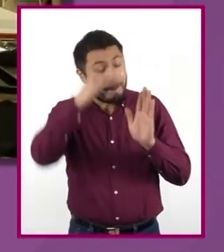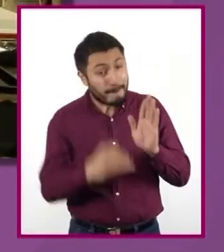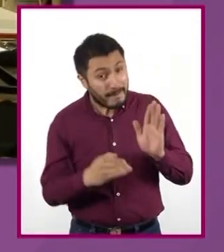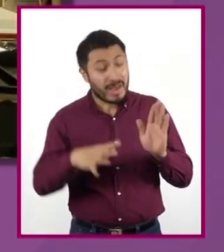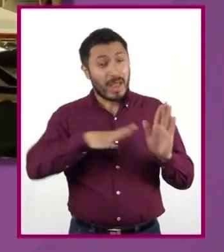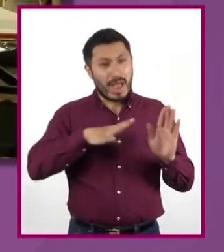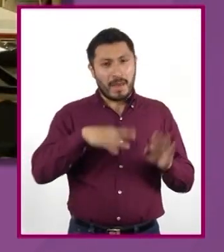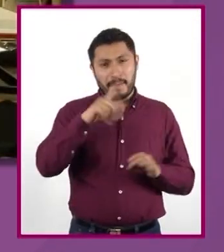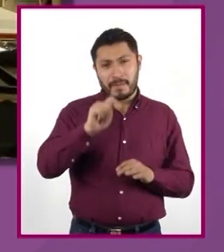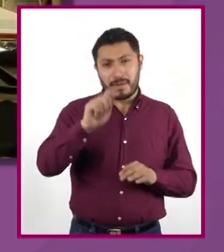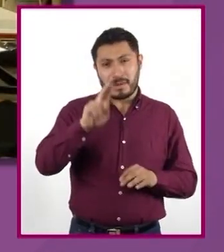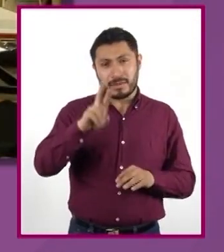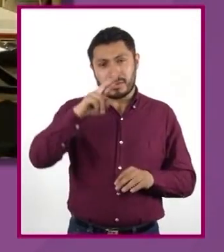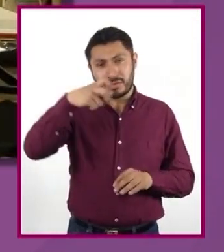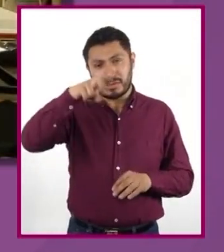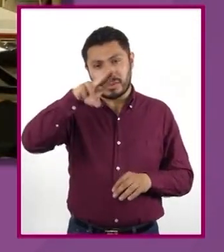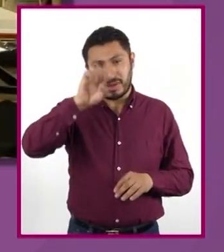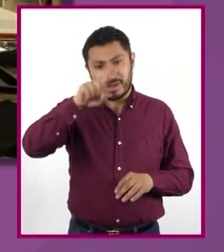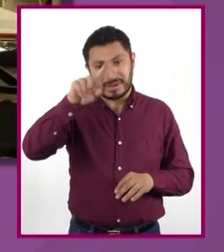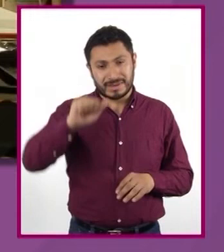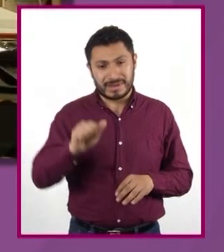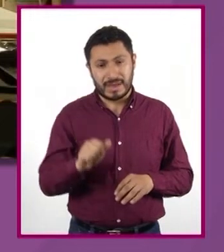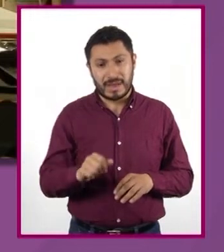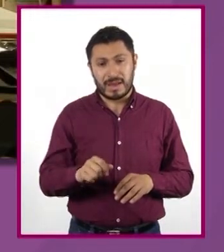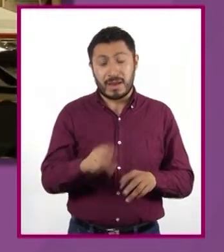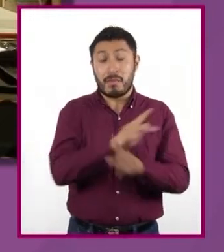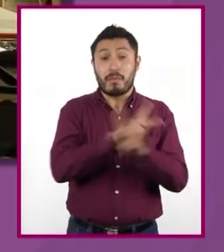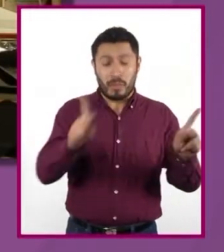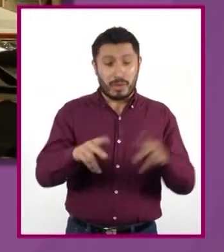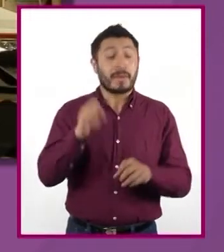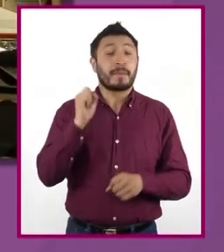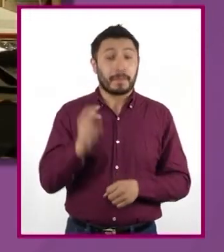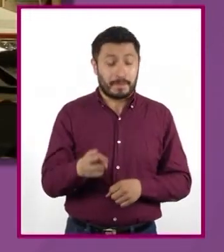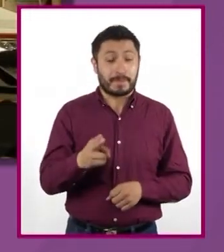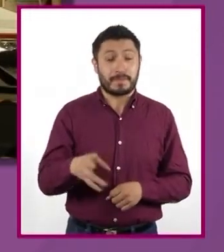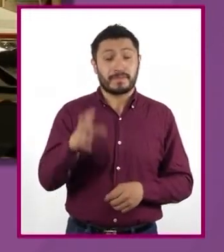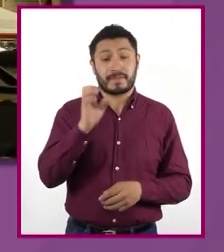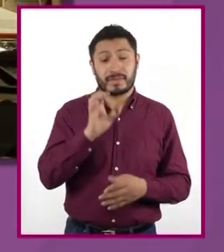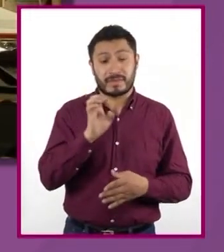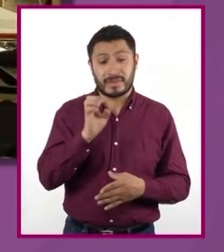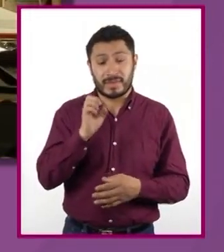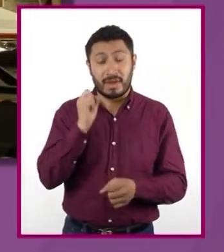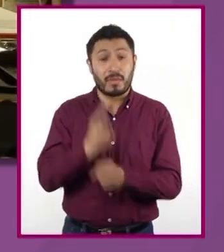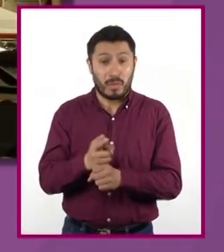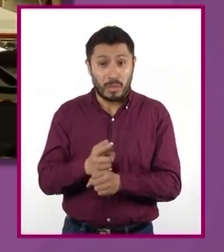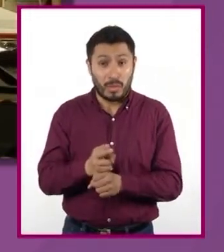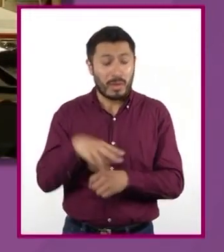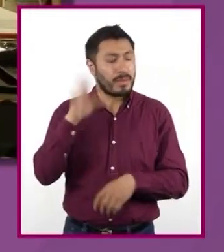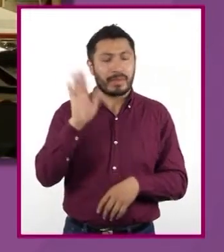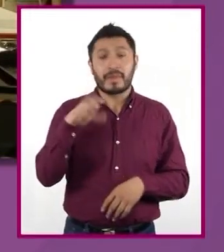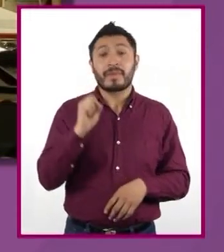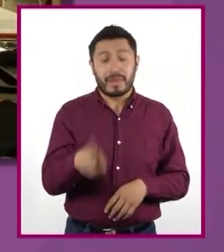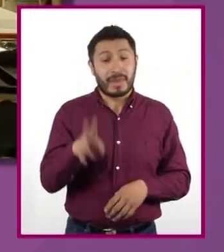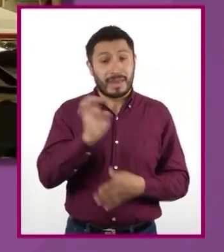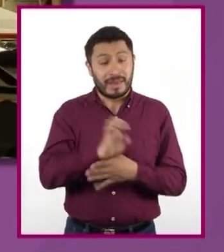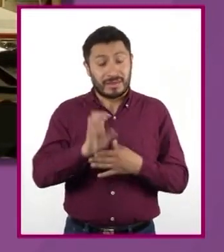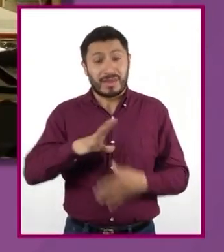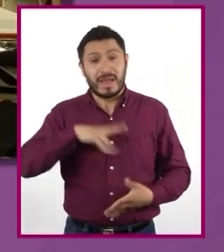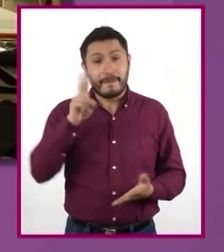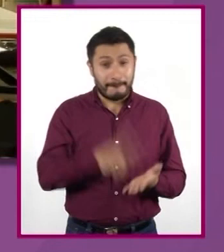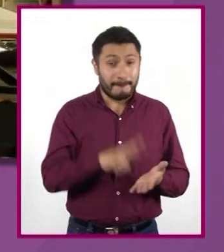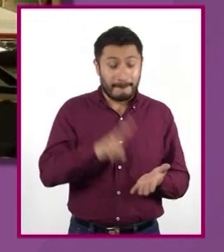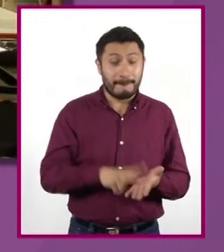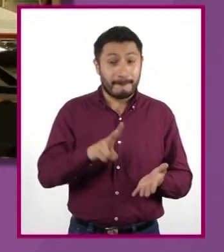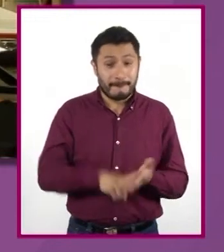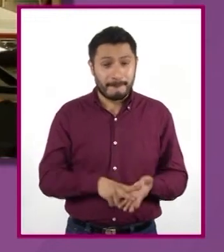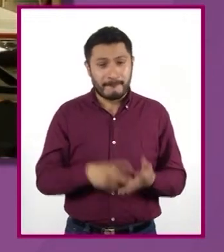turquesa cultural. Afortunadamente. Entonces el ajuar, como decía la doctora Isabel, pues tiene un valor, y